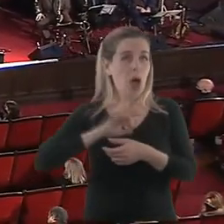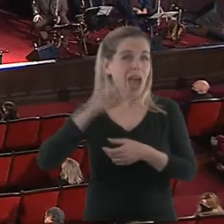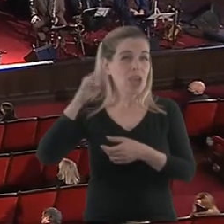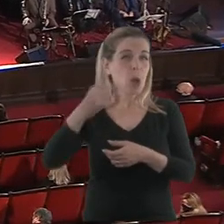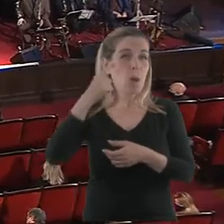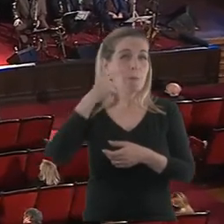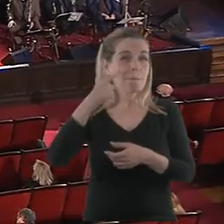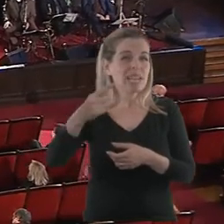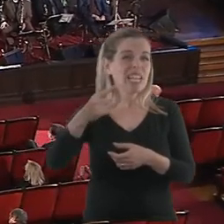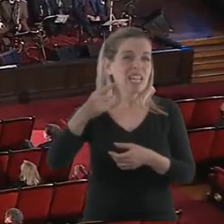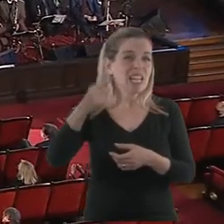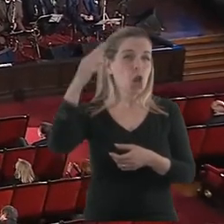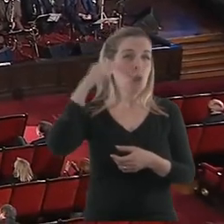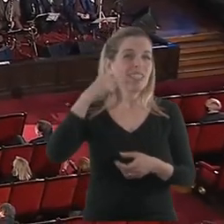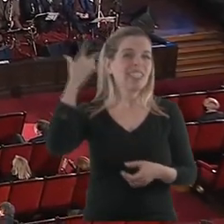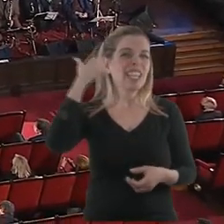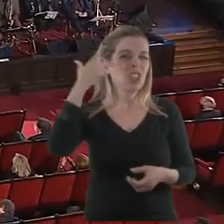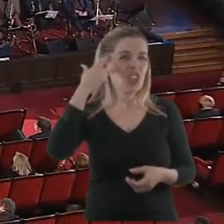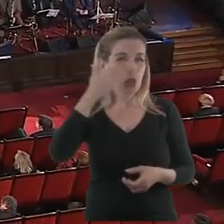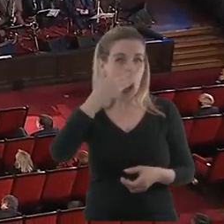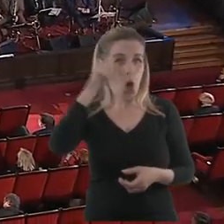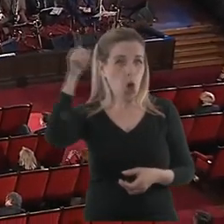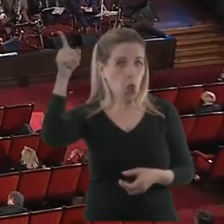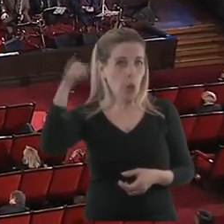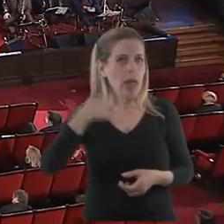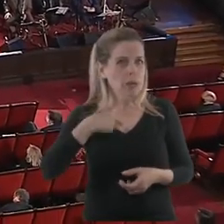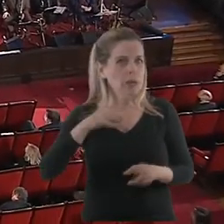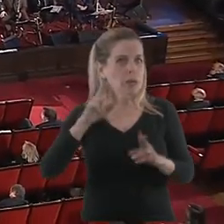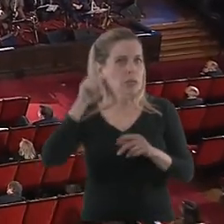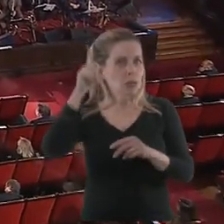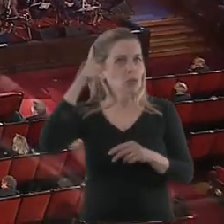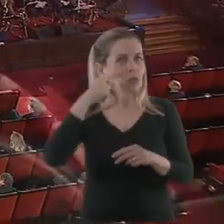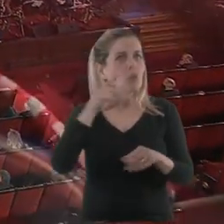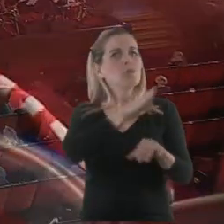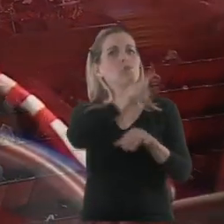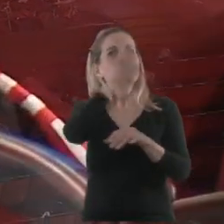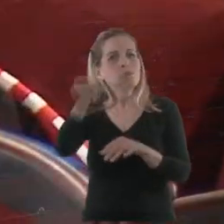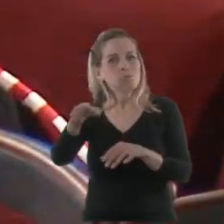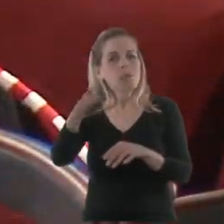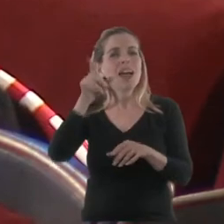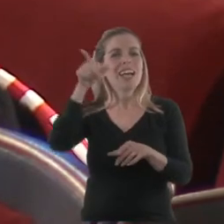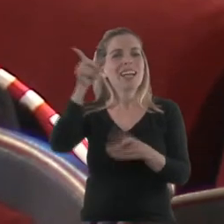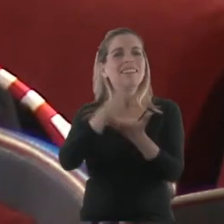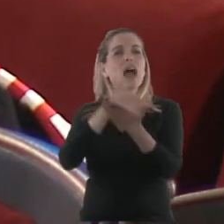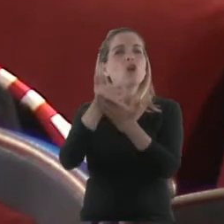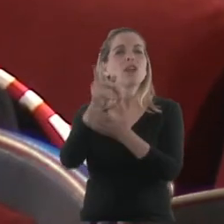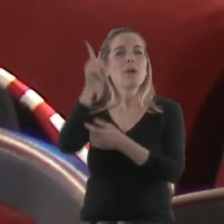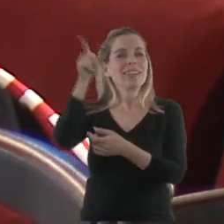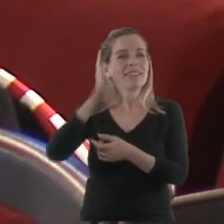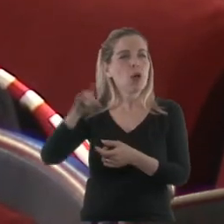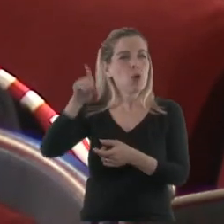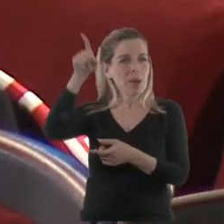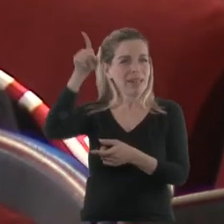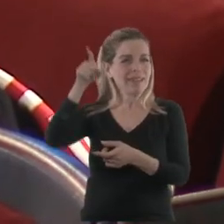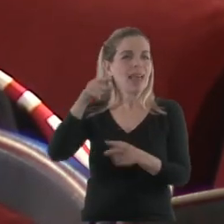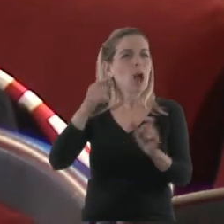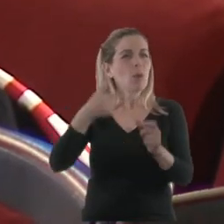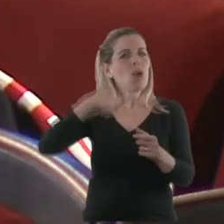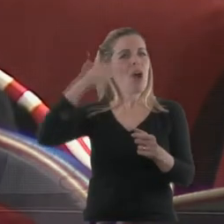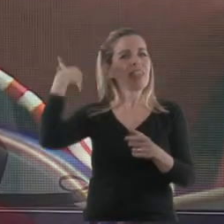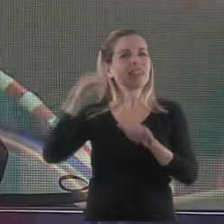1918, tuve la suerte de estar en esa universidad cuando estaba en campaña, me